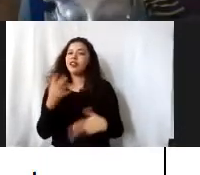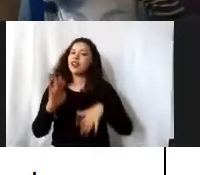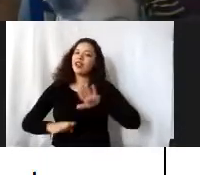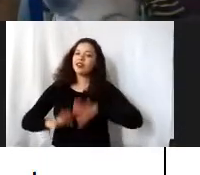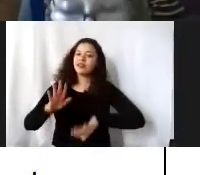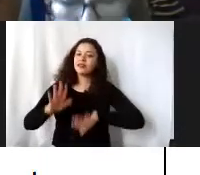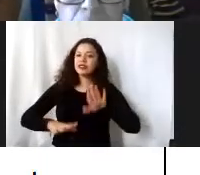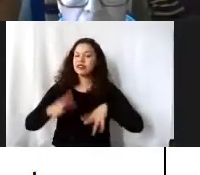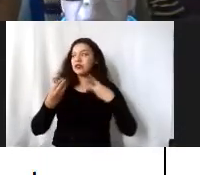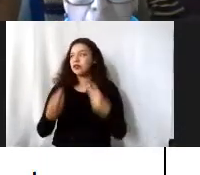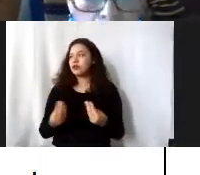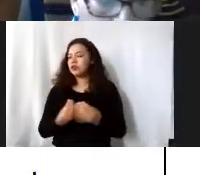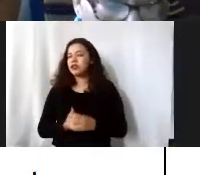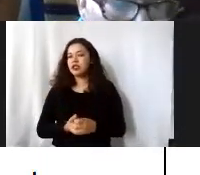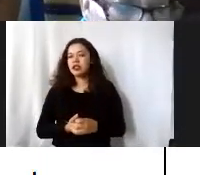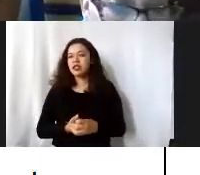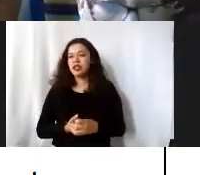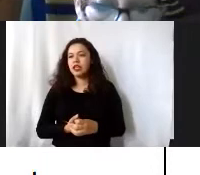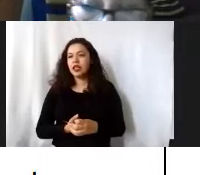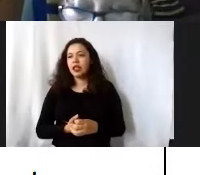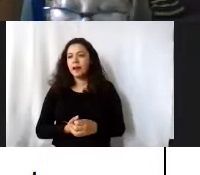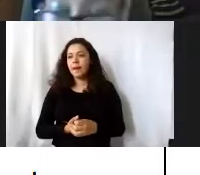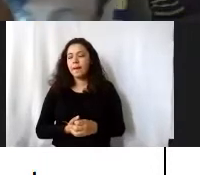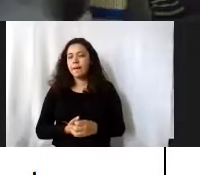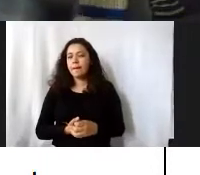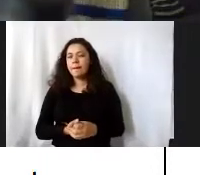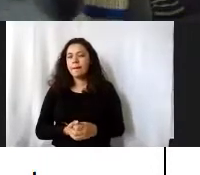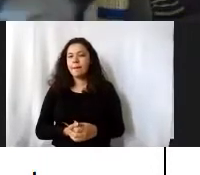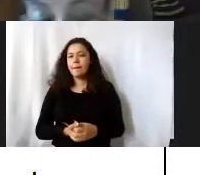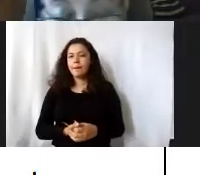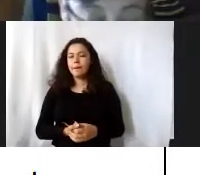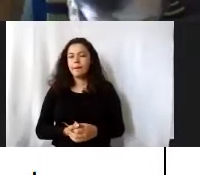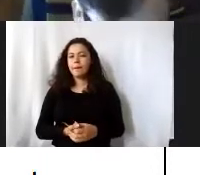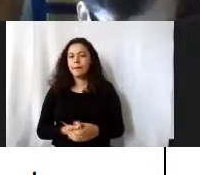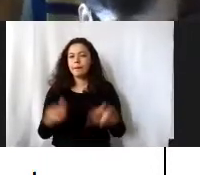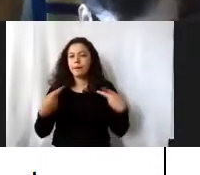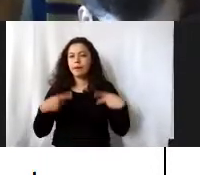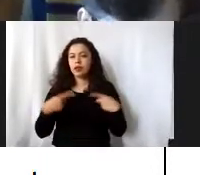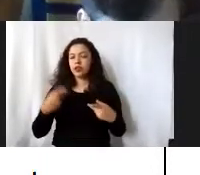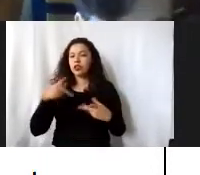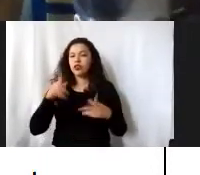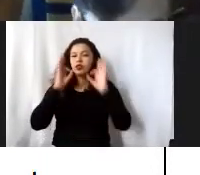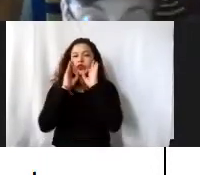porque la persona expresa su modo, su forma de